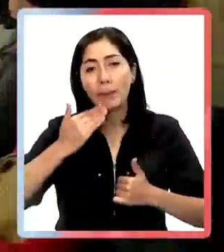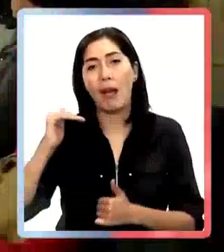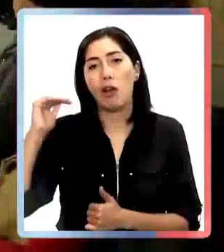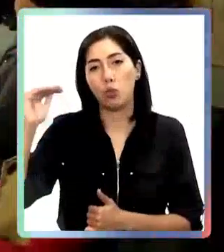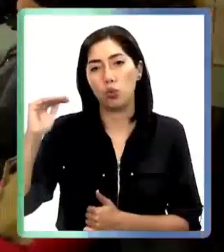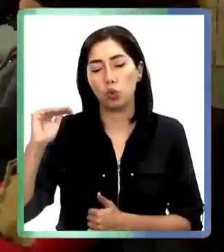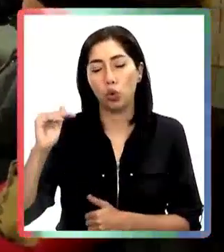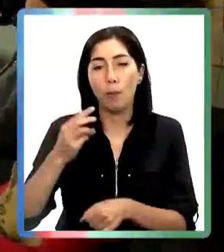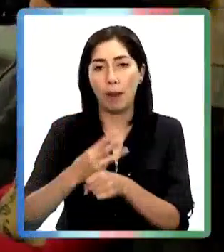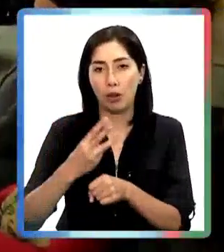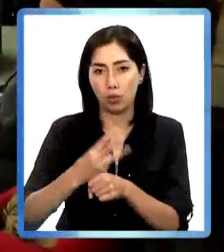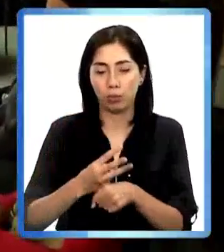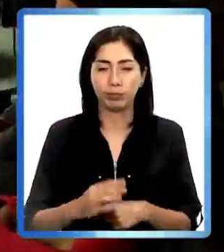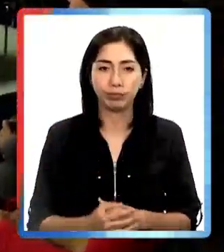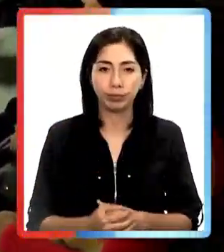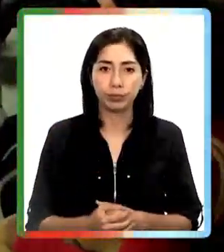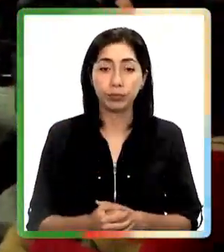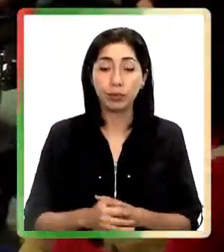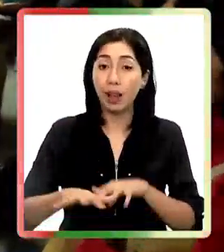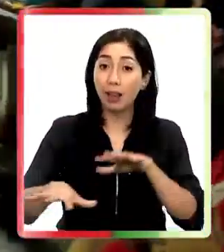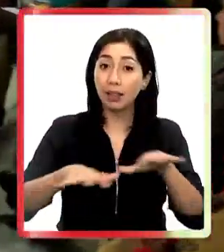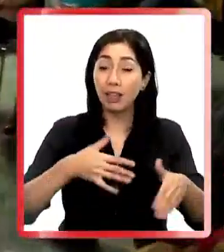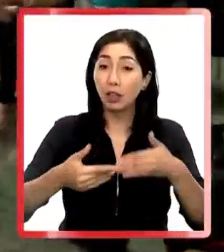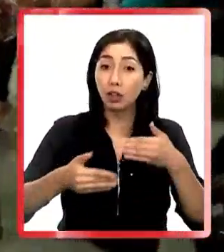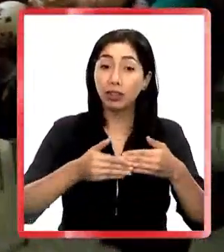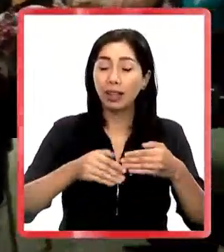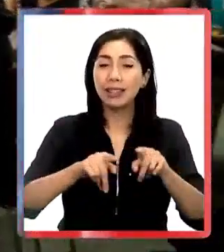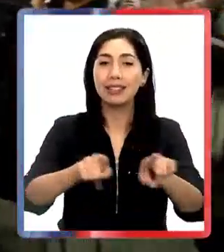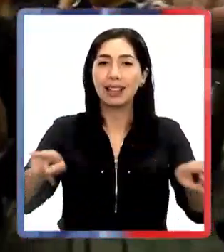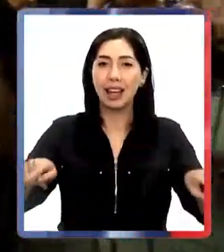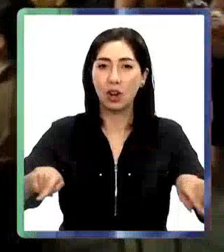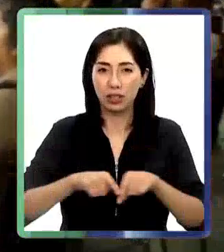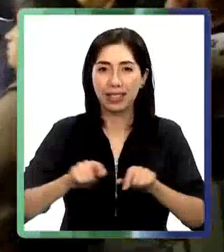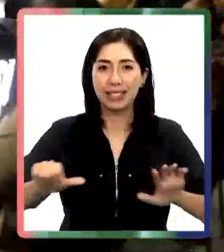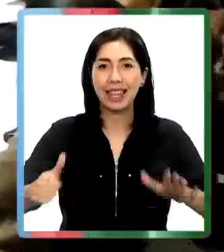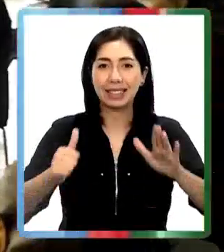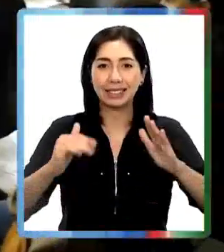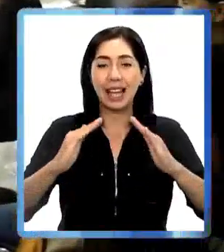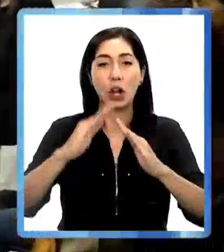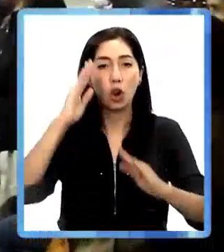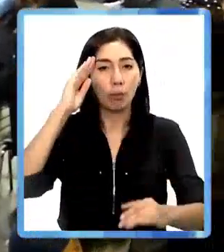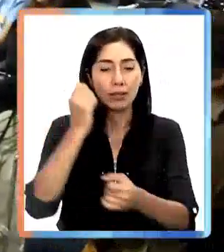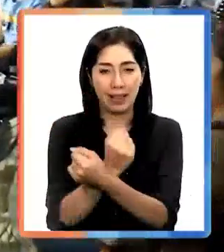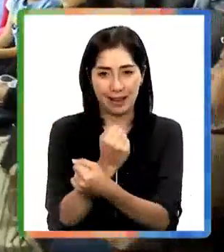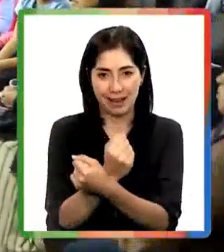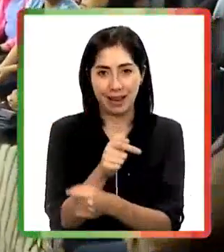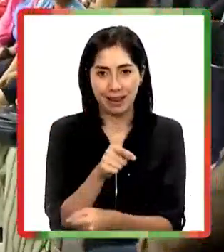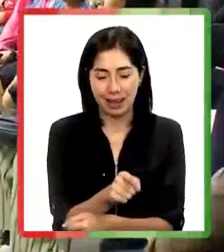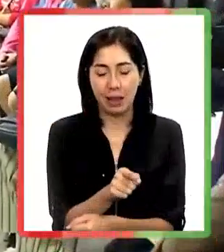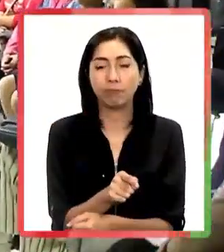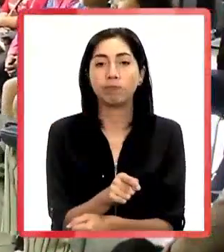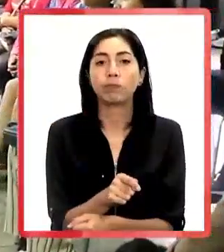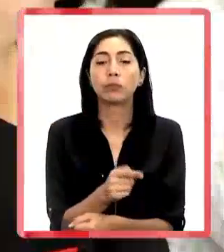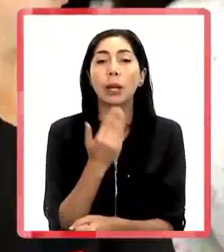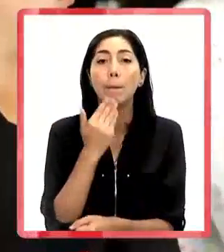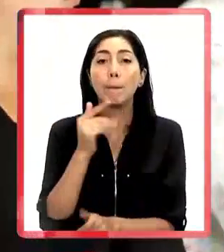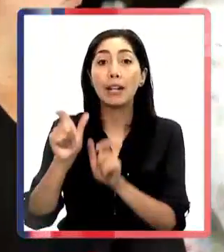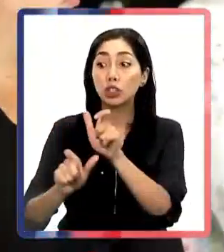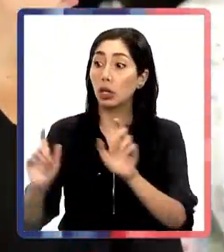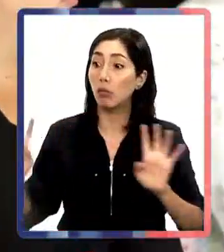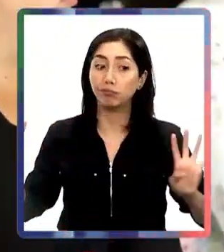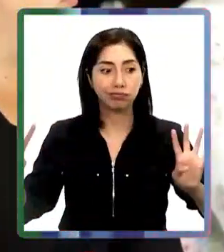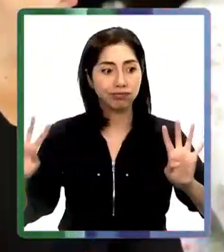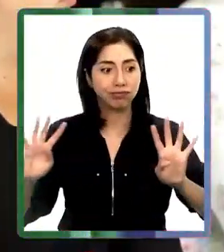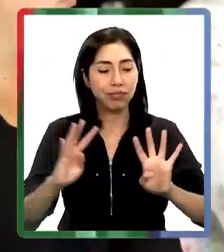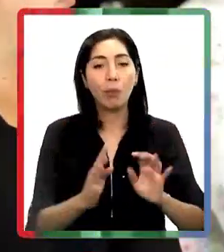mayores. La actividad que se llevó a cabo en el Salón de la Sexta Comisaría de Carabineros de Quillón contó con la participación de los beneficiarios,